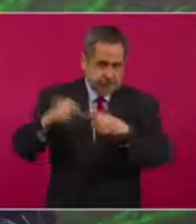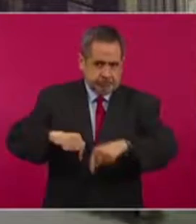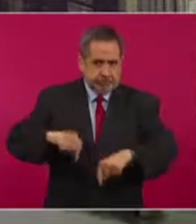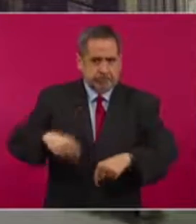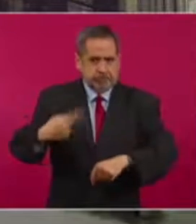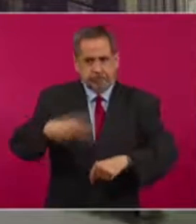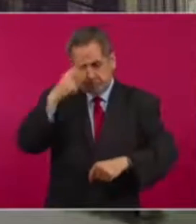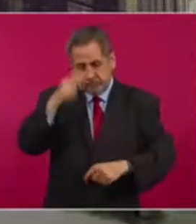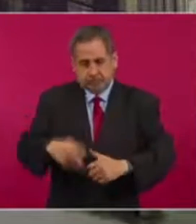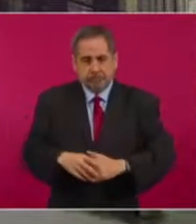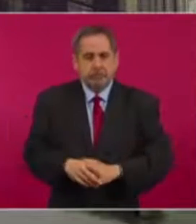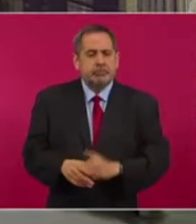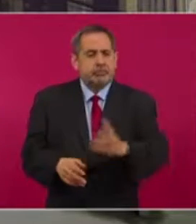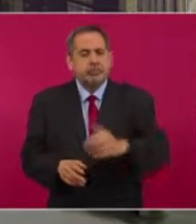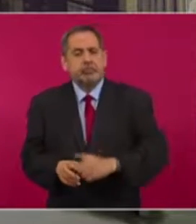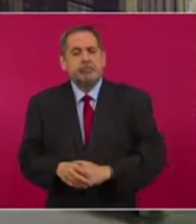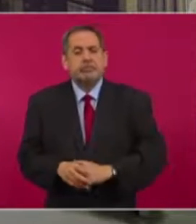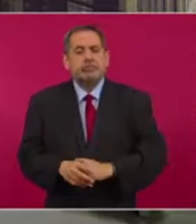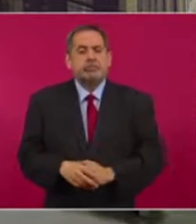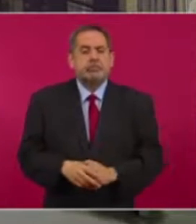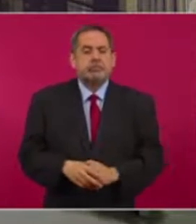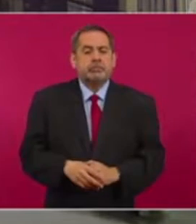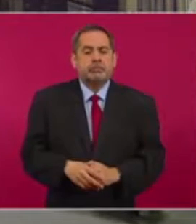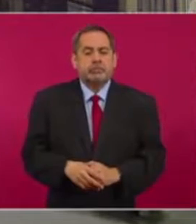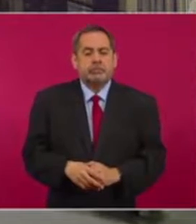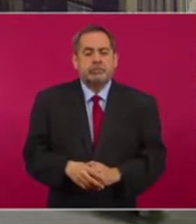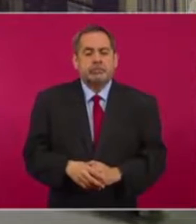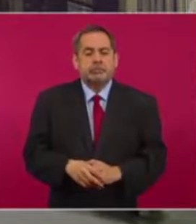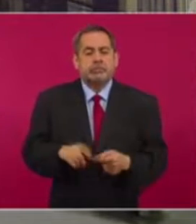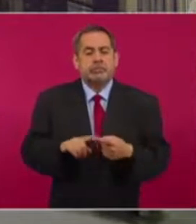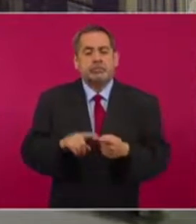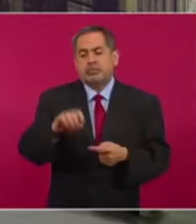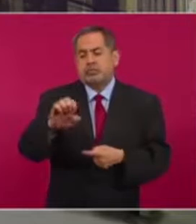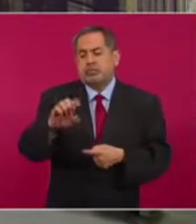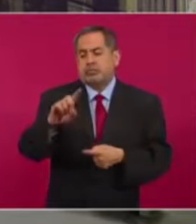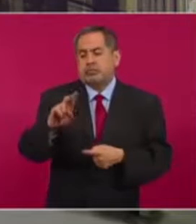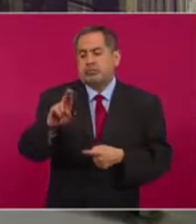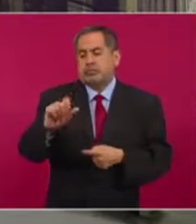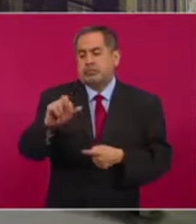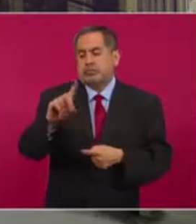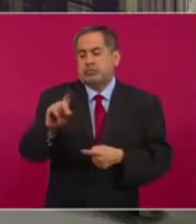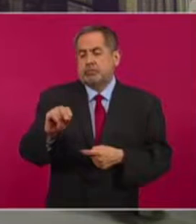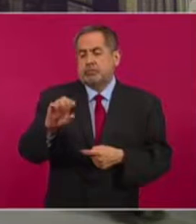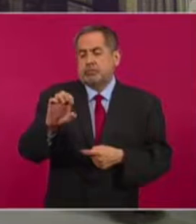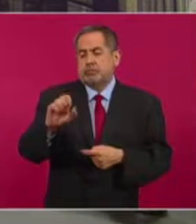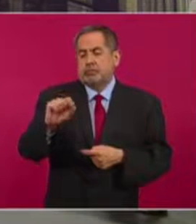Sí. Muy bien. Es Eduardo Esquivel.